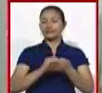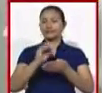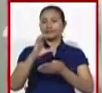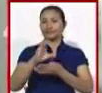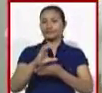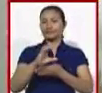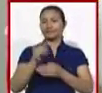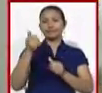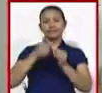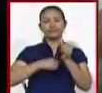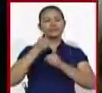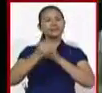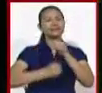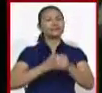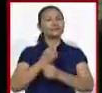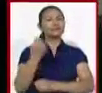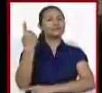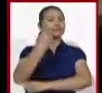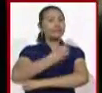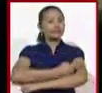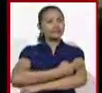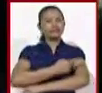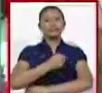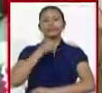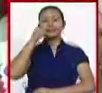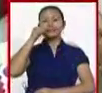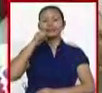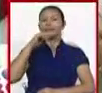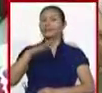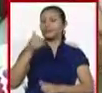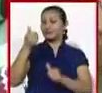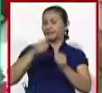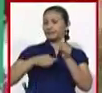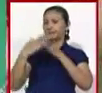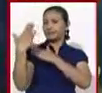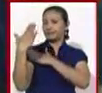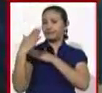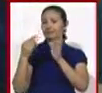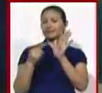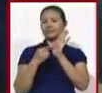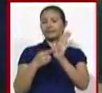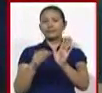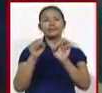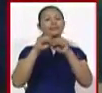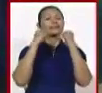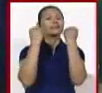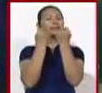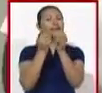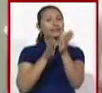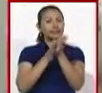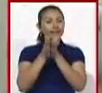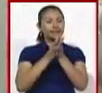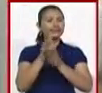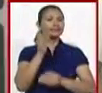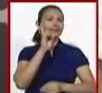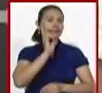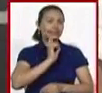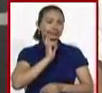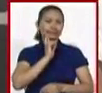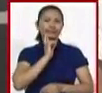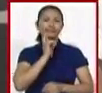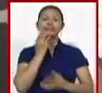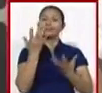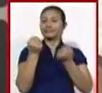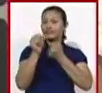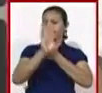octubre de cada año, Día de la Niña y Adolescente de Santa Cruz. Eso demuestra a nuestra sociedad el gran interés que tiene nuestro gobernador